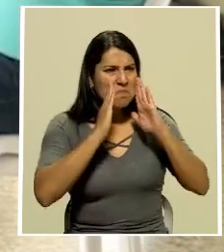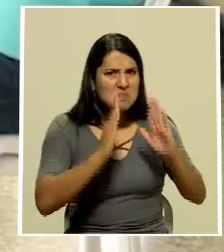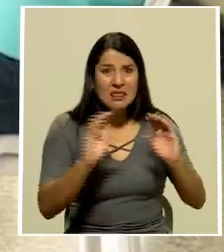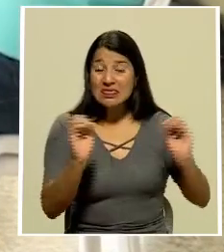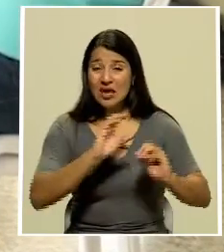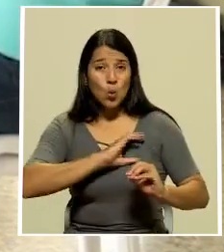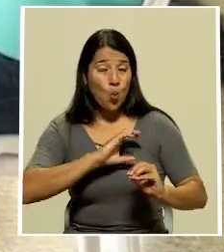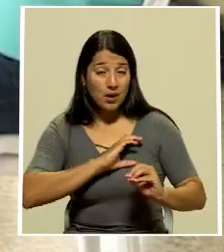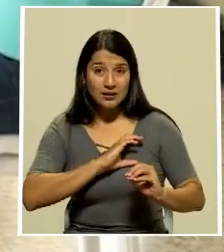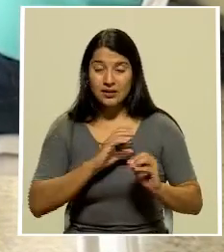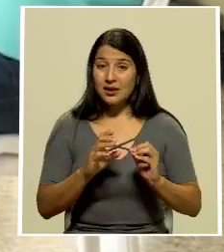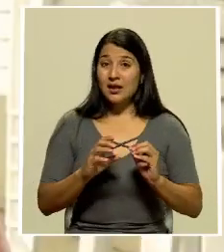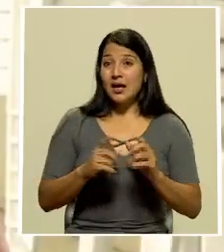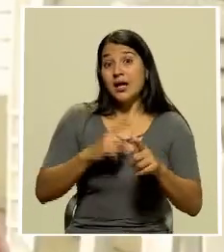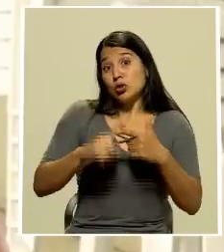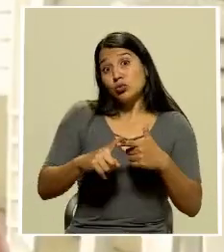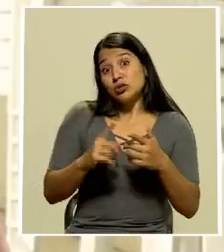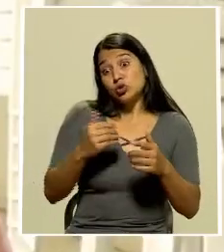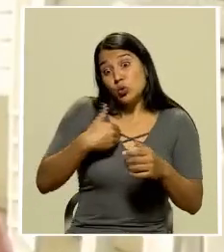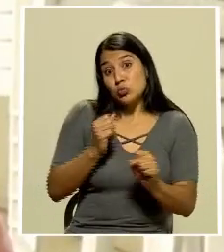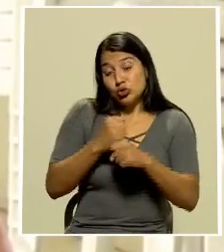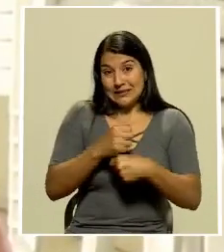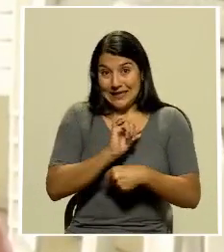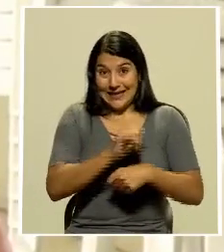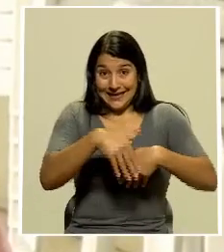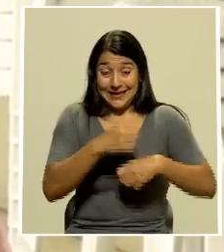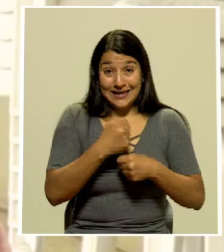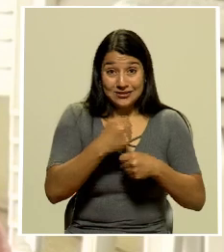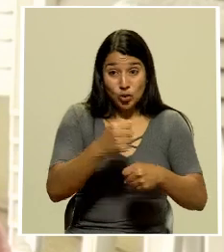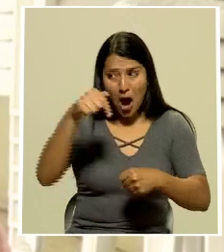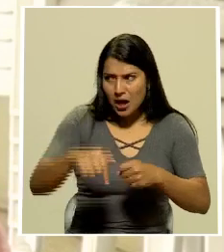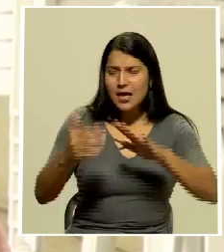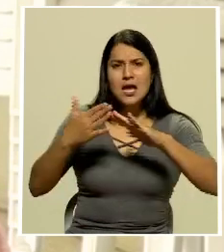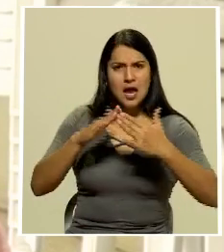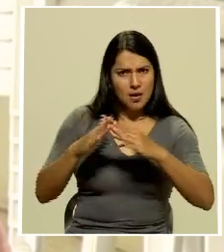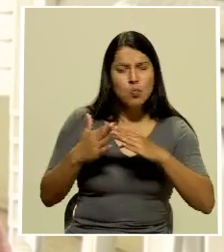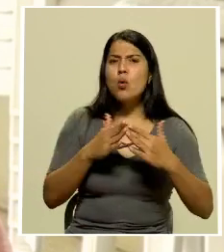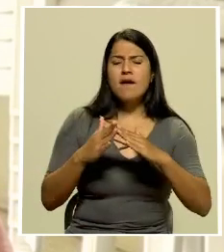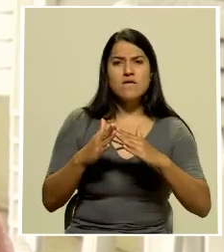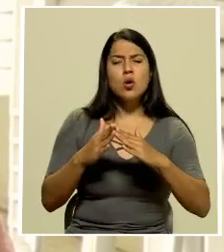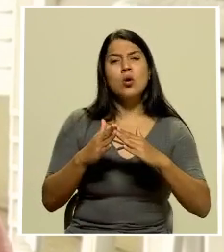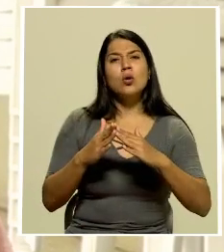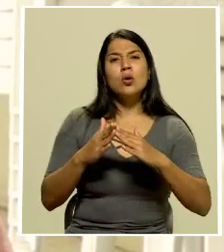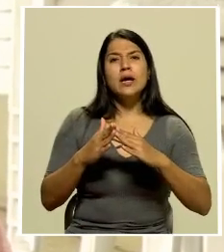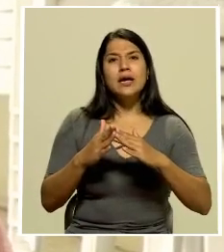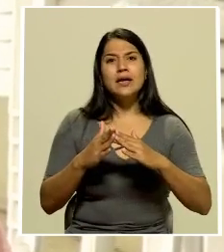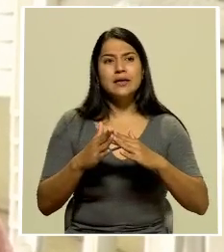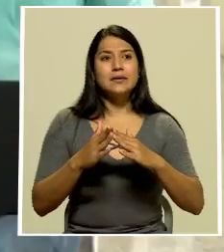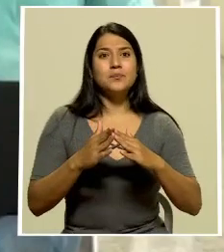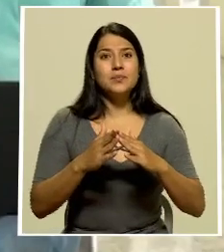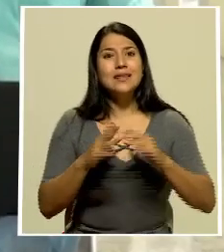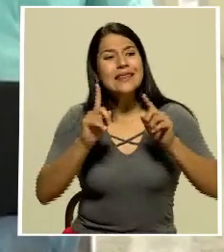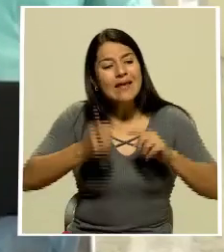guarda. Entonces hubo que llegar de esta manera. Aquí el pueblo está muy enardecido, realmente está. Hay que sostenerlo para que